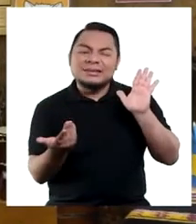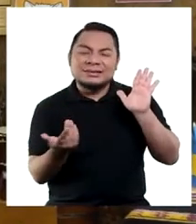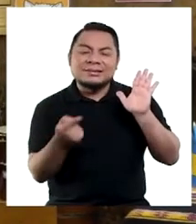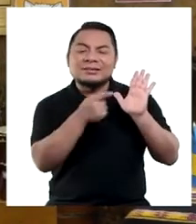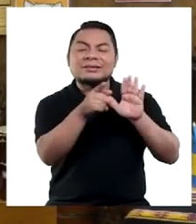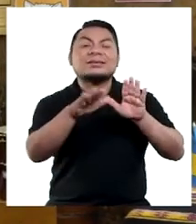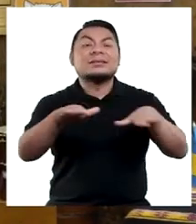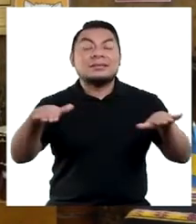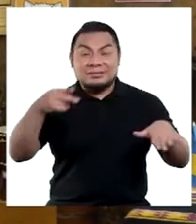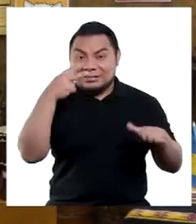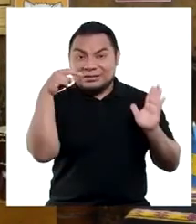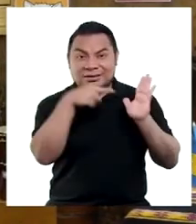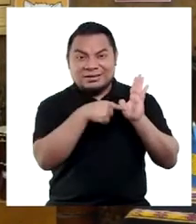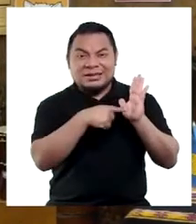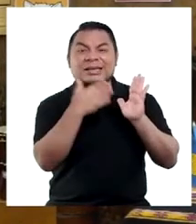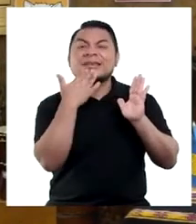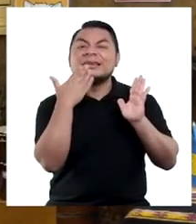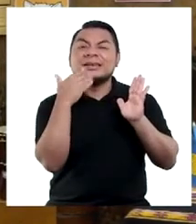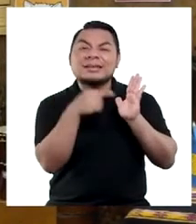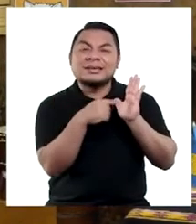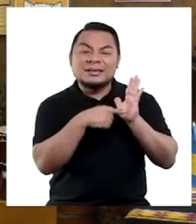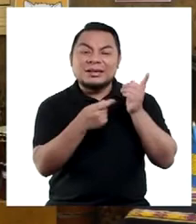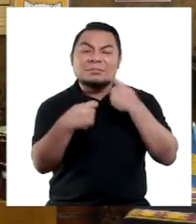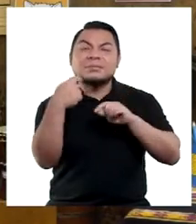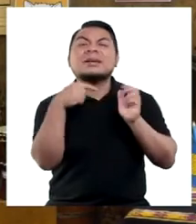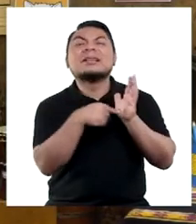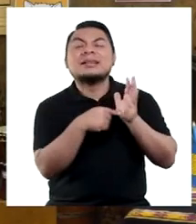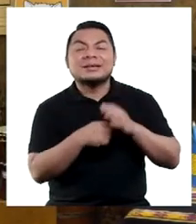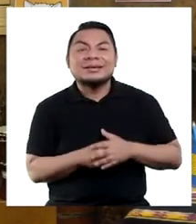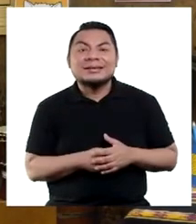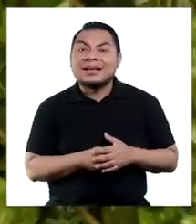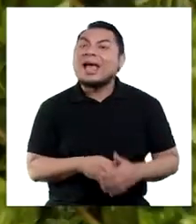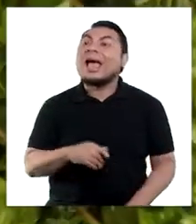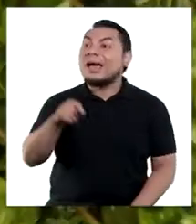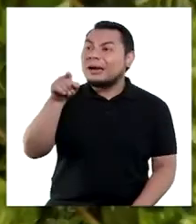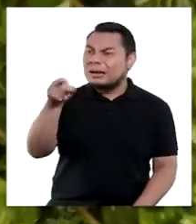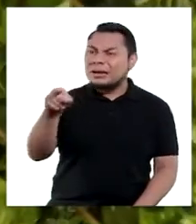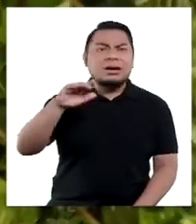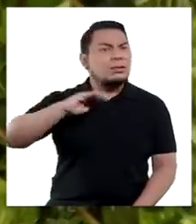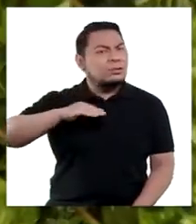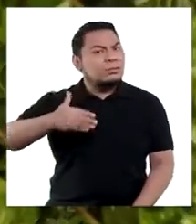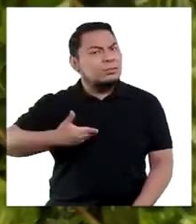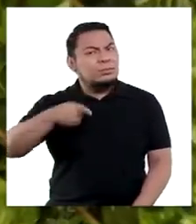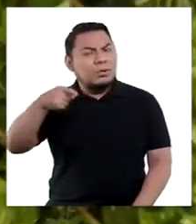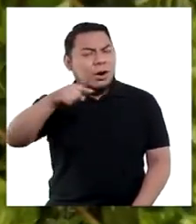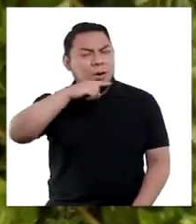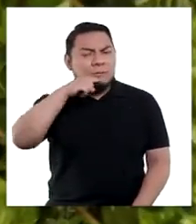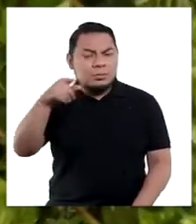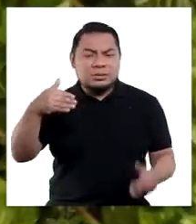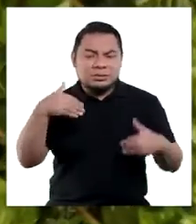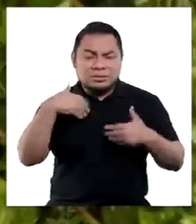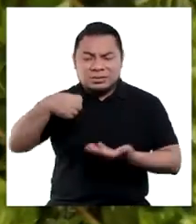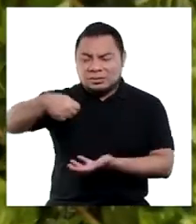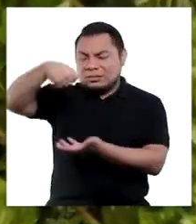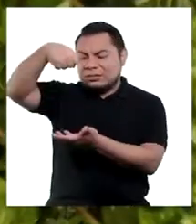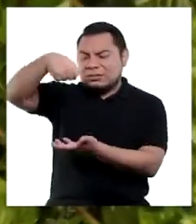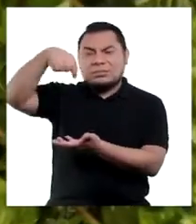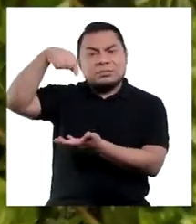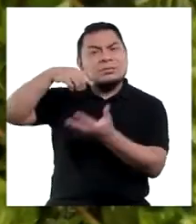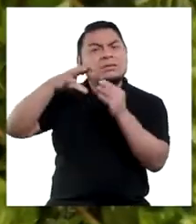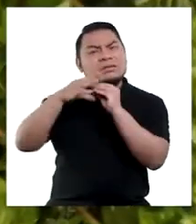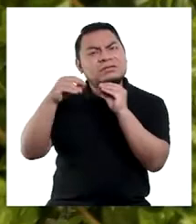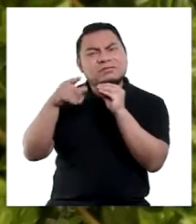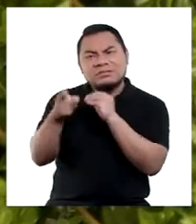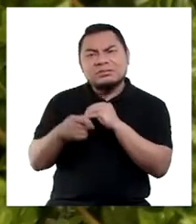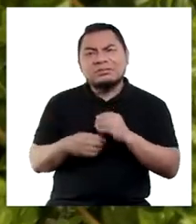niñas reconocen quienes se quieren de es una señora que tiene unas